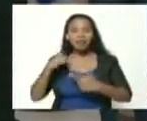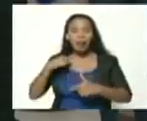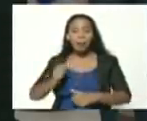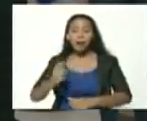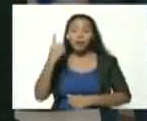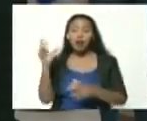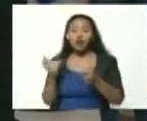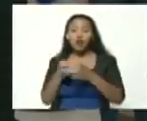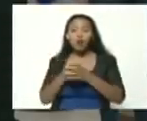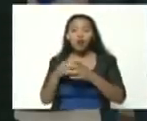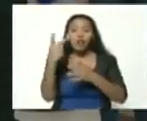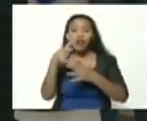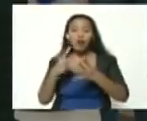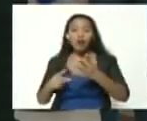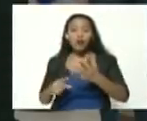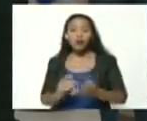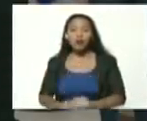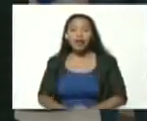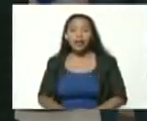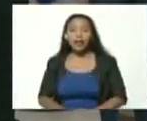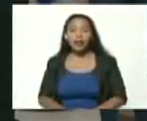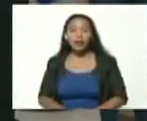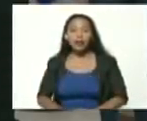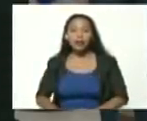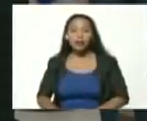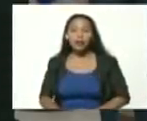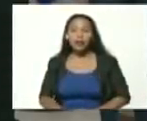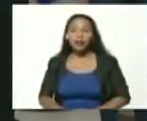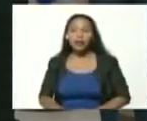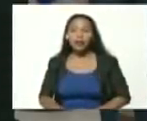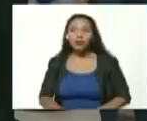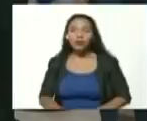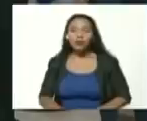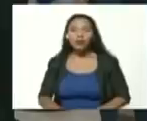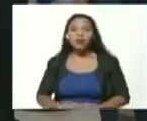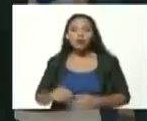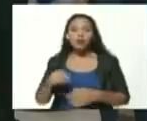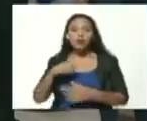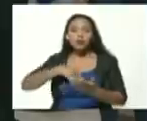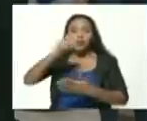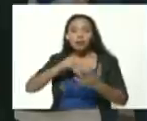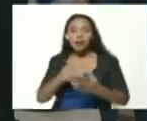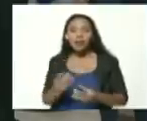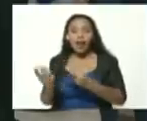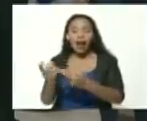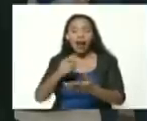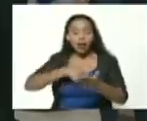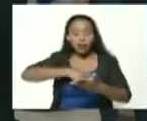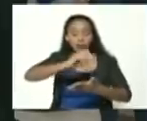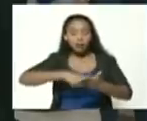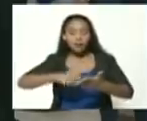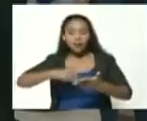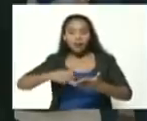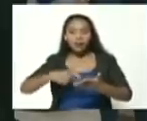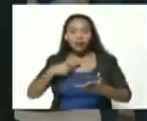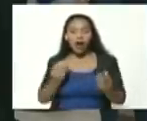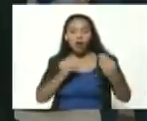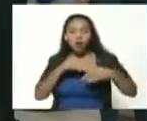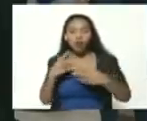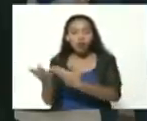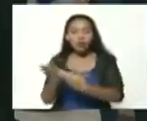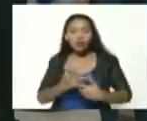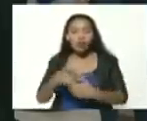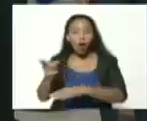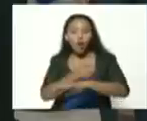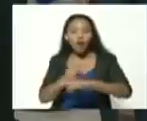vacunas provenientes de nuestra hermana República de Cuba. Firma de acta de recepción de vacunas por parte del Gobierno de Venezuela